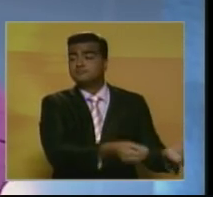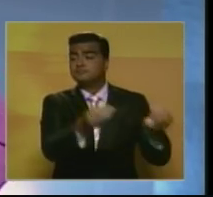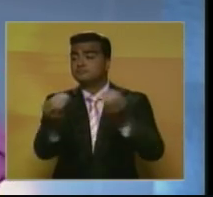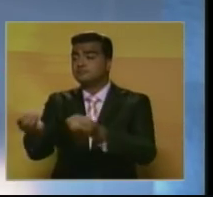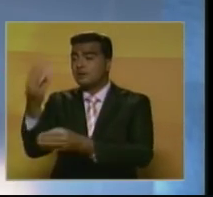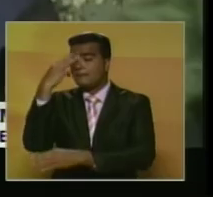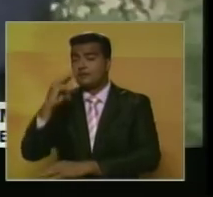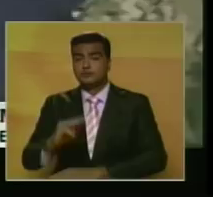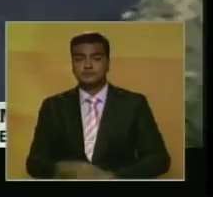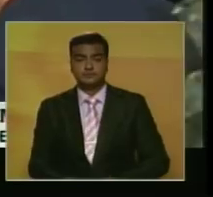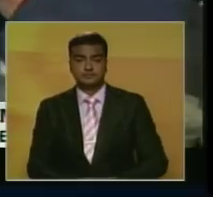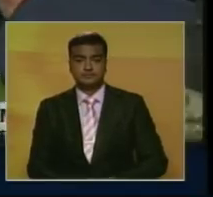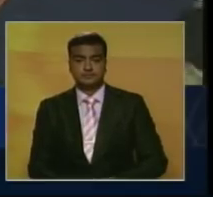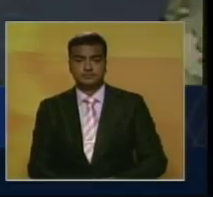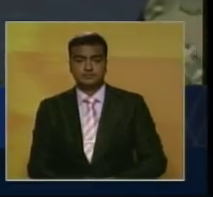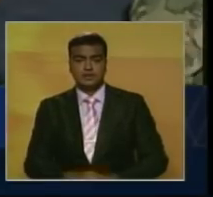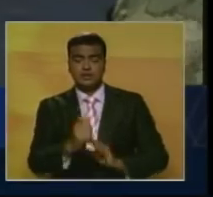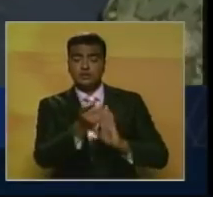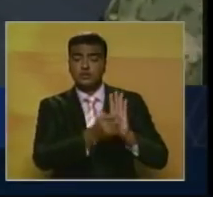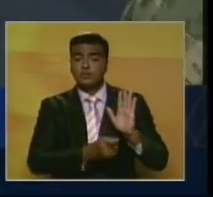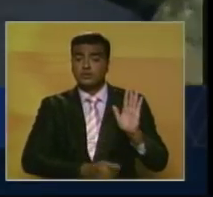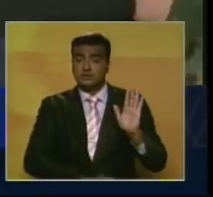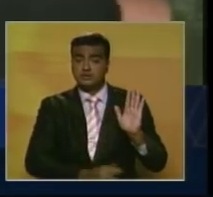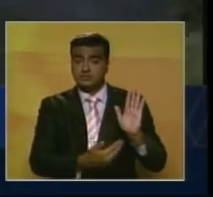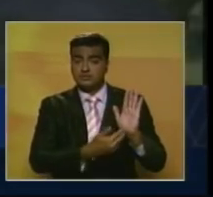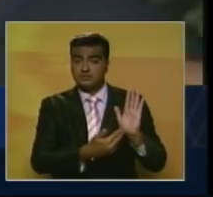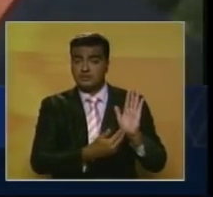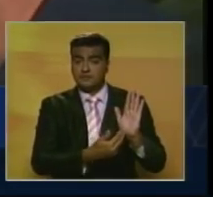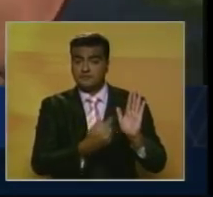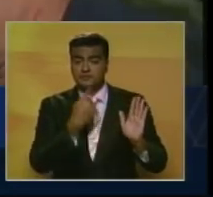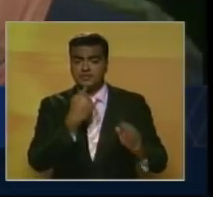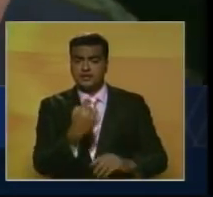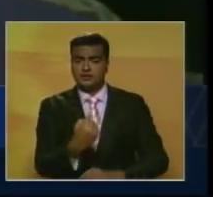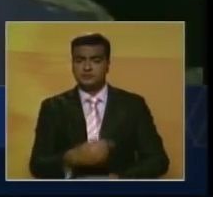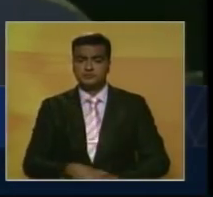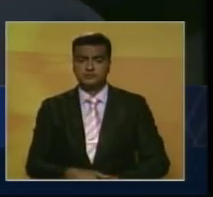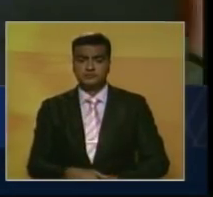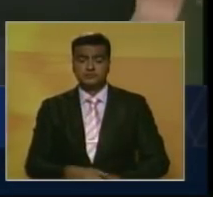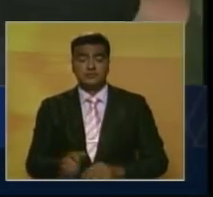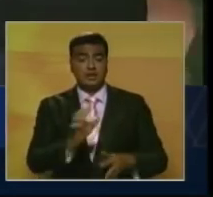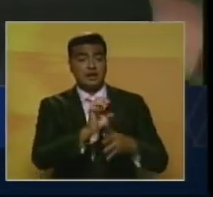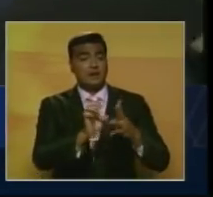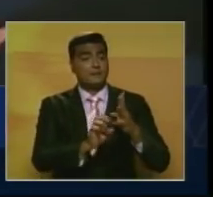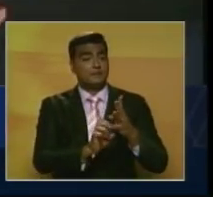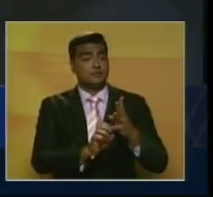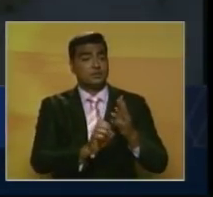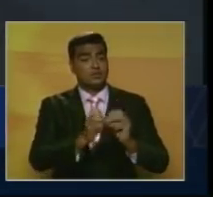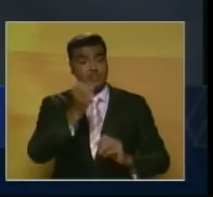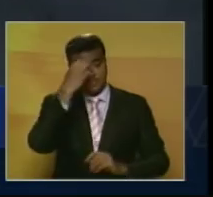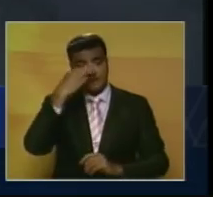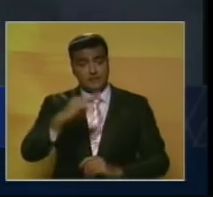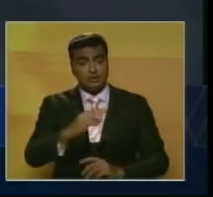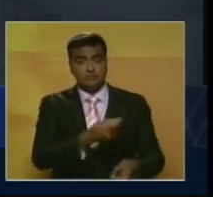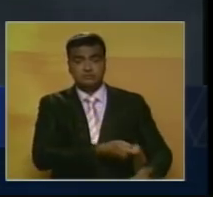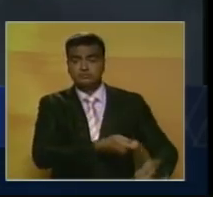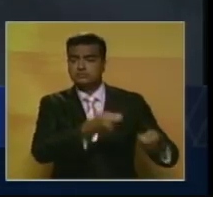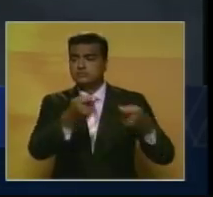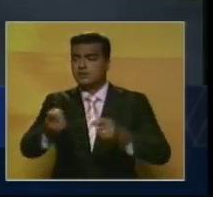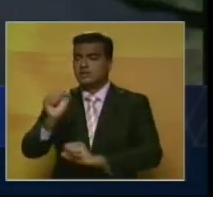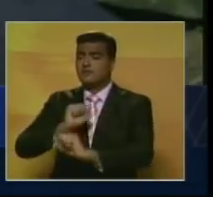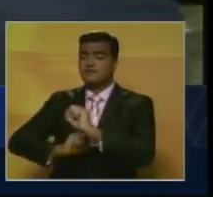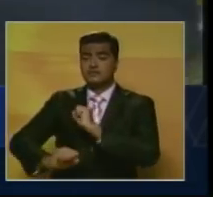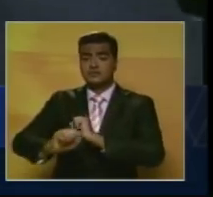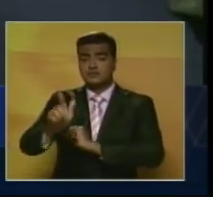Altiplano. A través de un comunicado, la Procuraduría General de la República señaló que elementos de Interpol México entregaron a la defensa